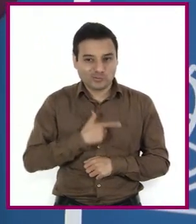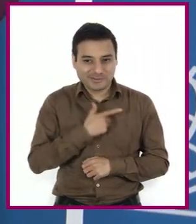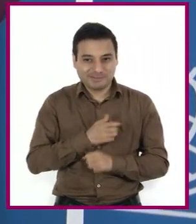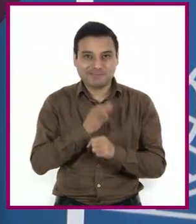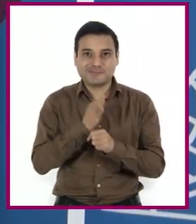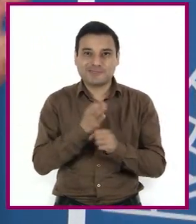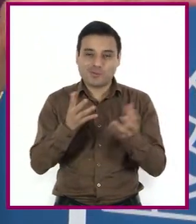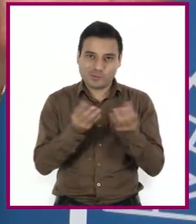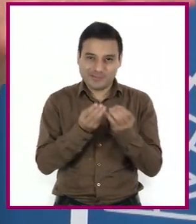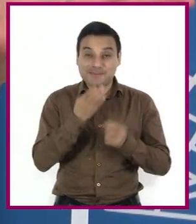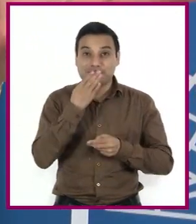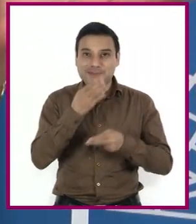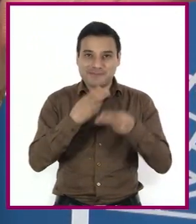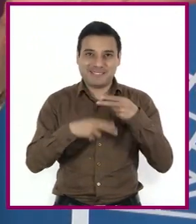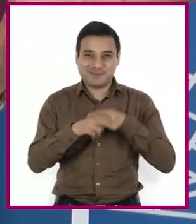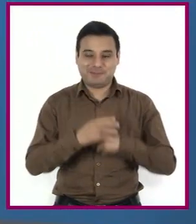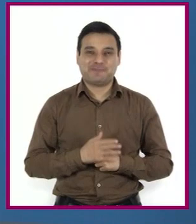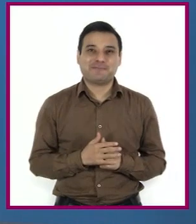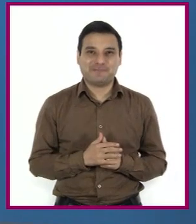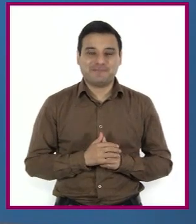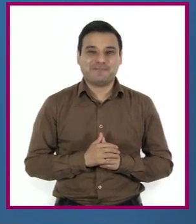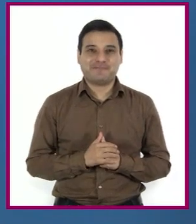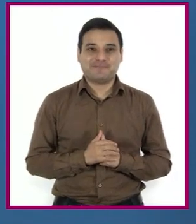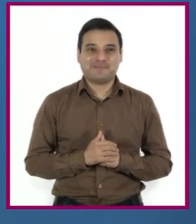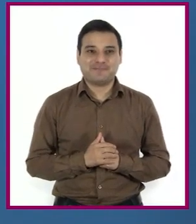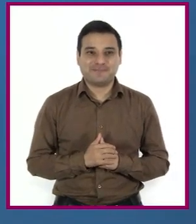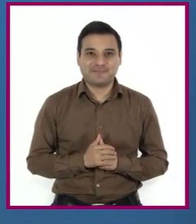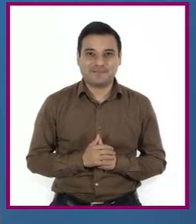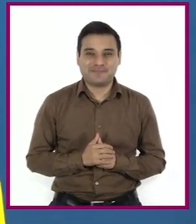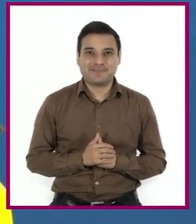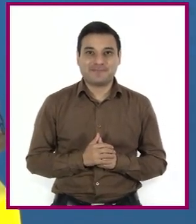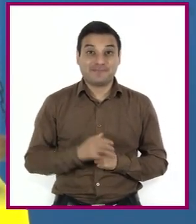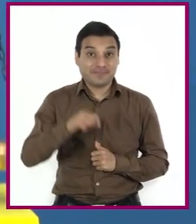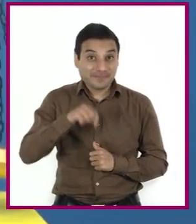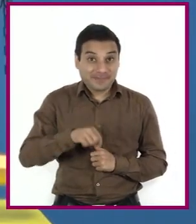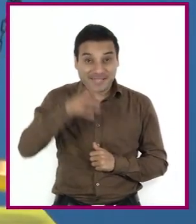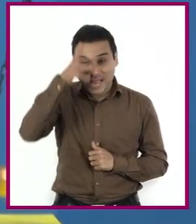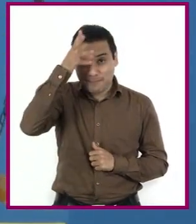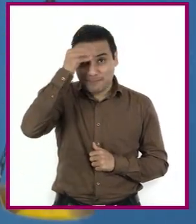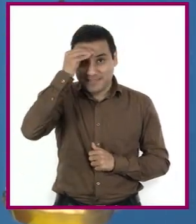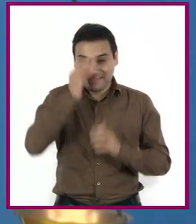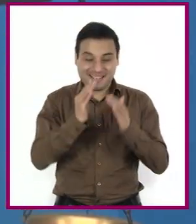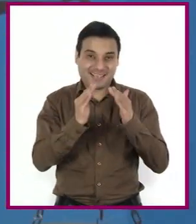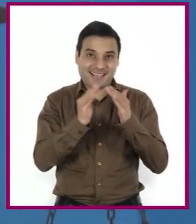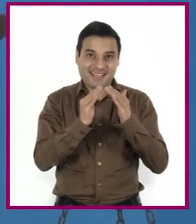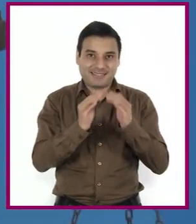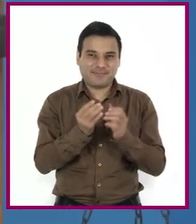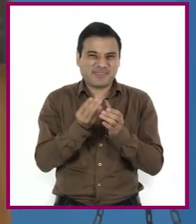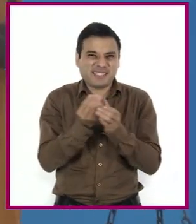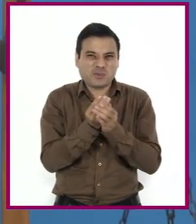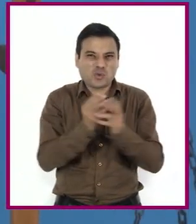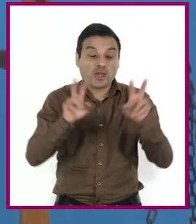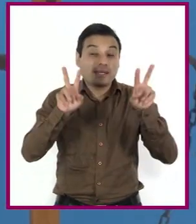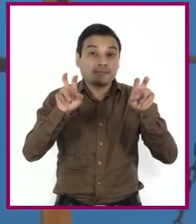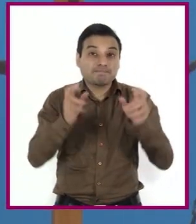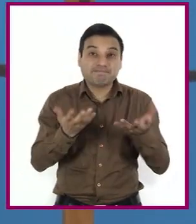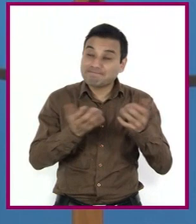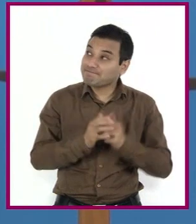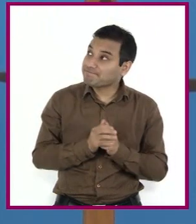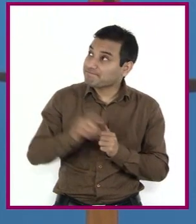y les doy la más cordial bienvenida. Esto es Aprende en Casa y esta sesión se titula ¿Quién aplica las